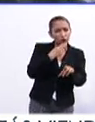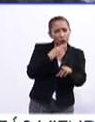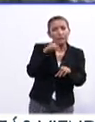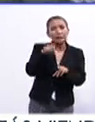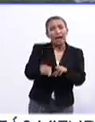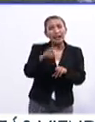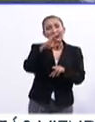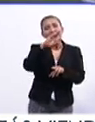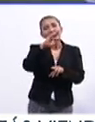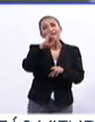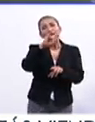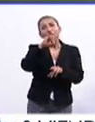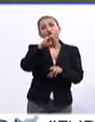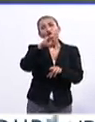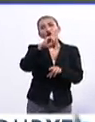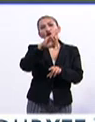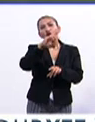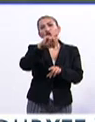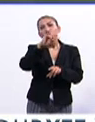es el sincrotrón